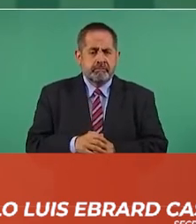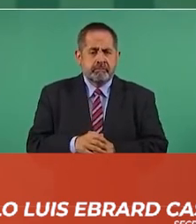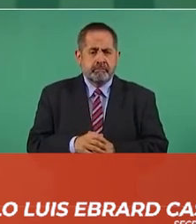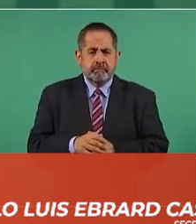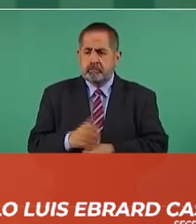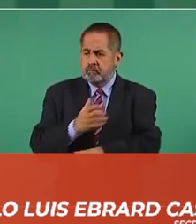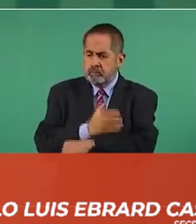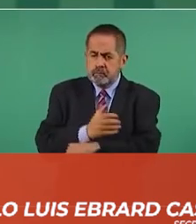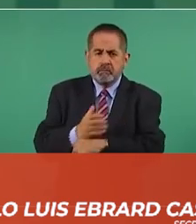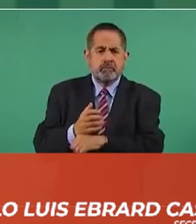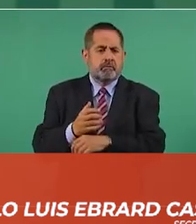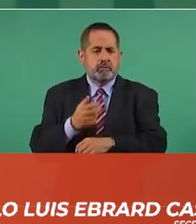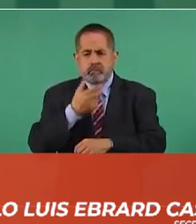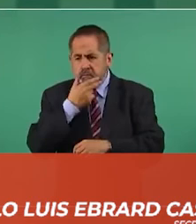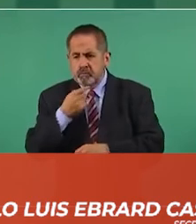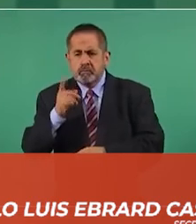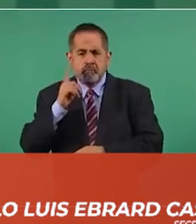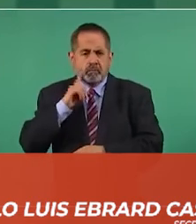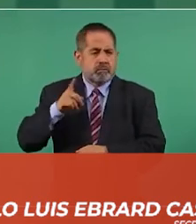compañeras, compañeros